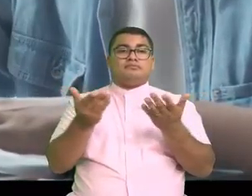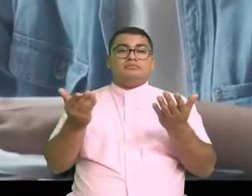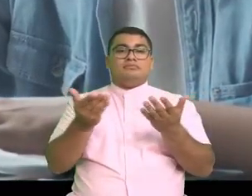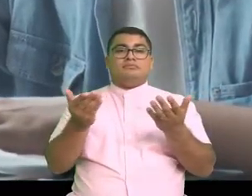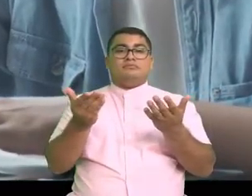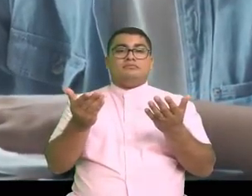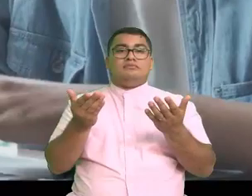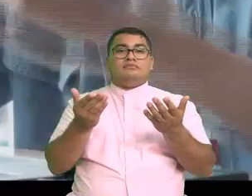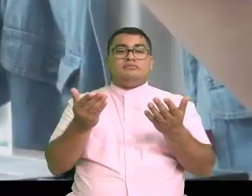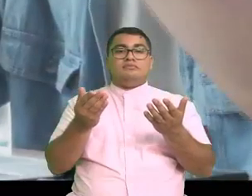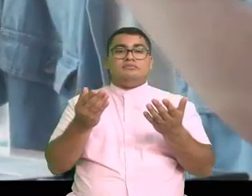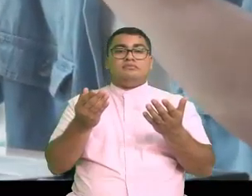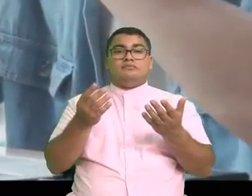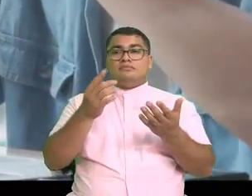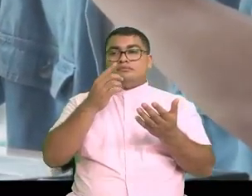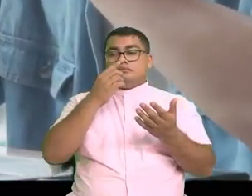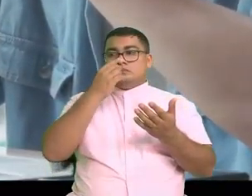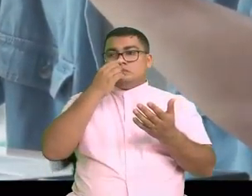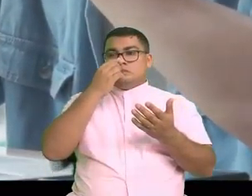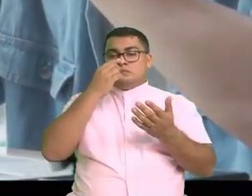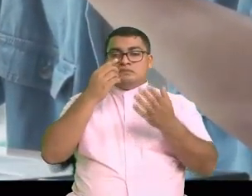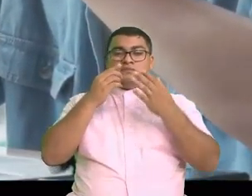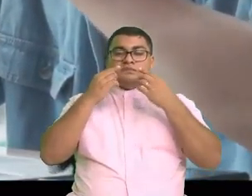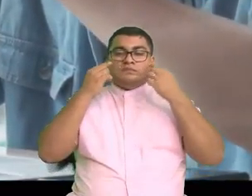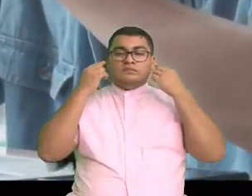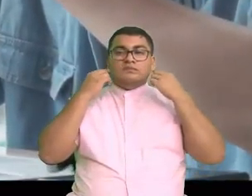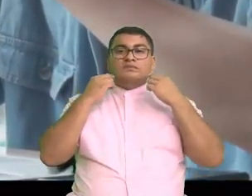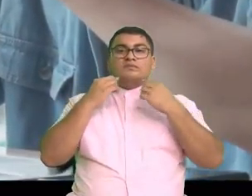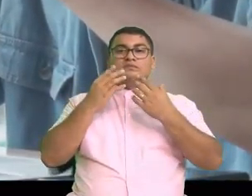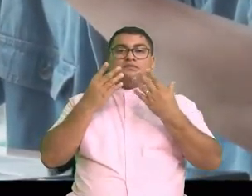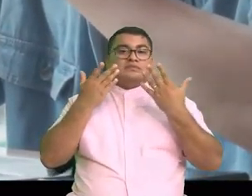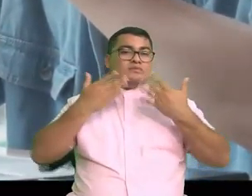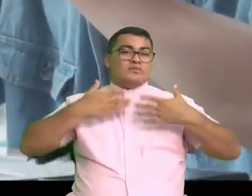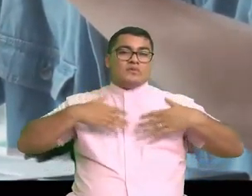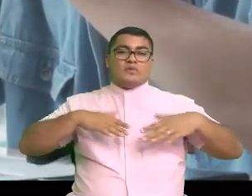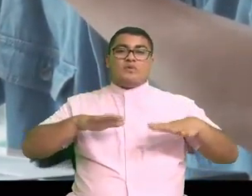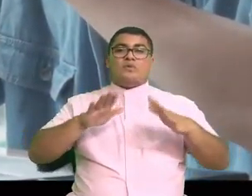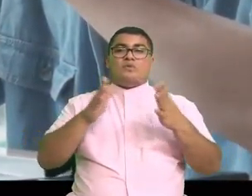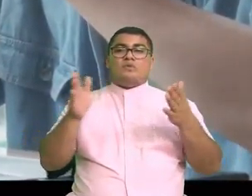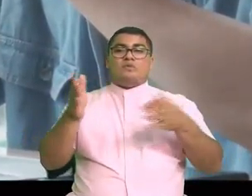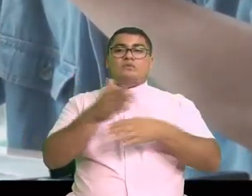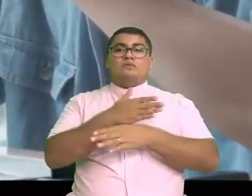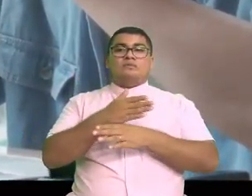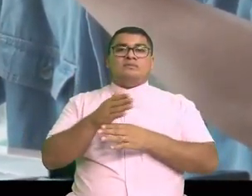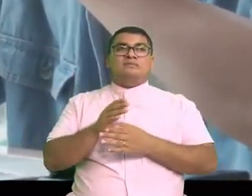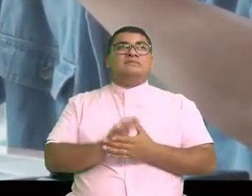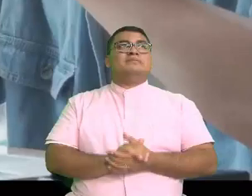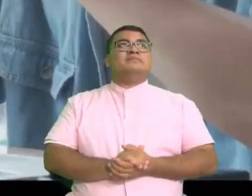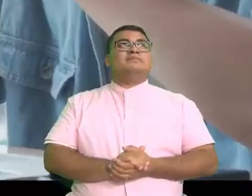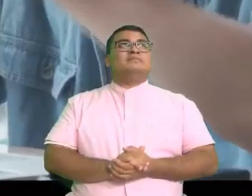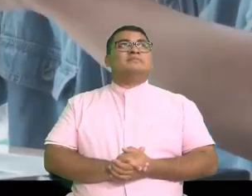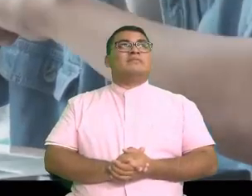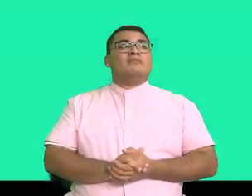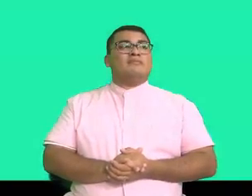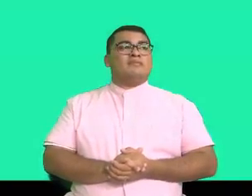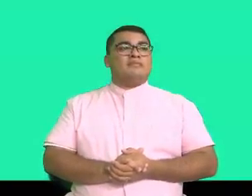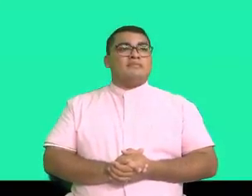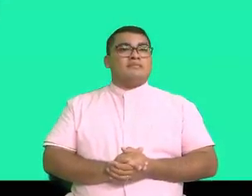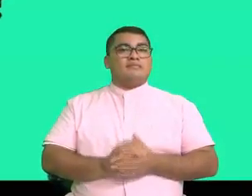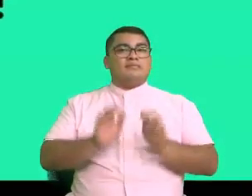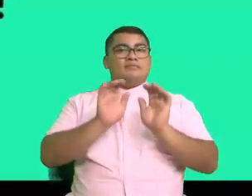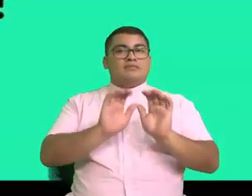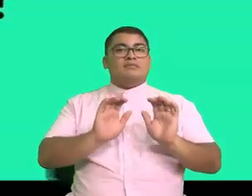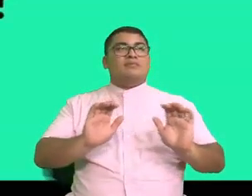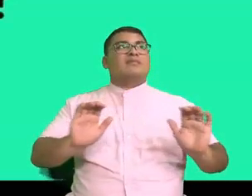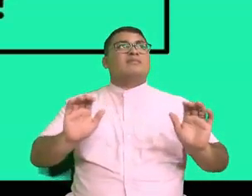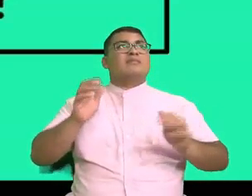tu drenaje y ventilación de lo que son las cavidades de los senos paranasales. A los niños cuando están con este